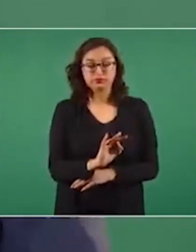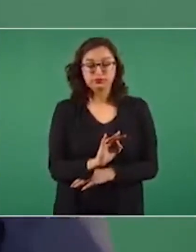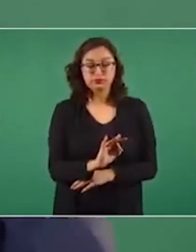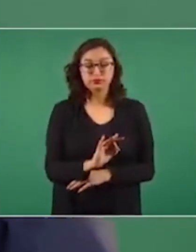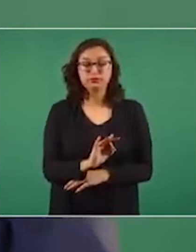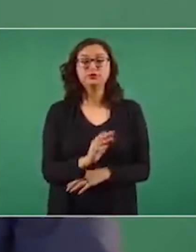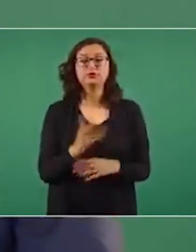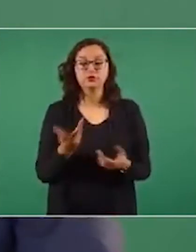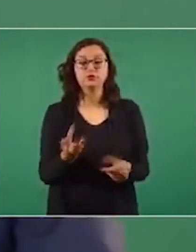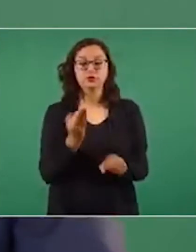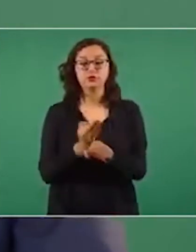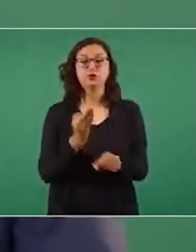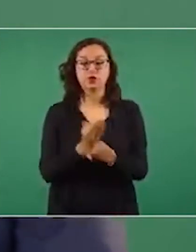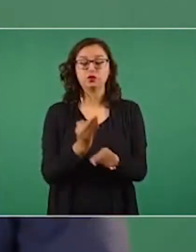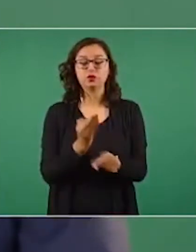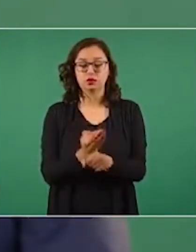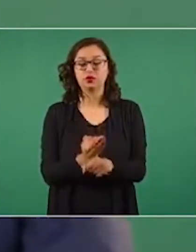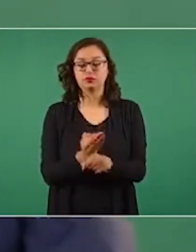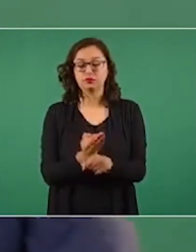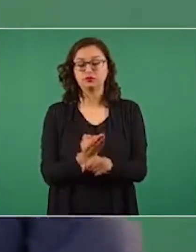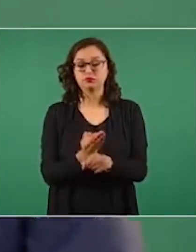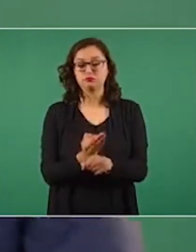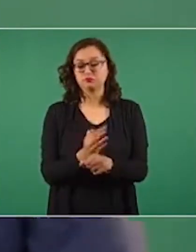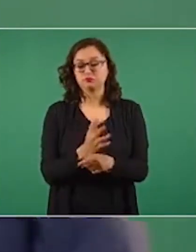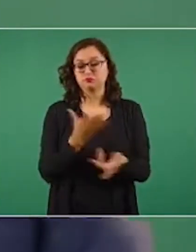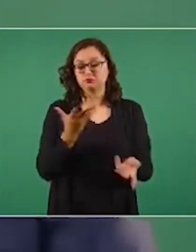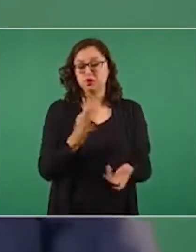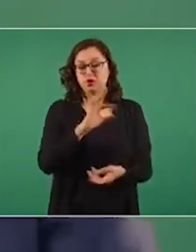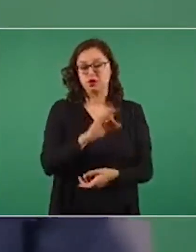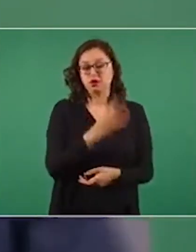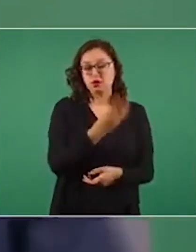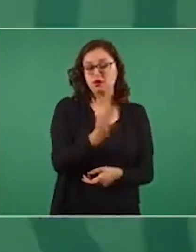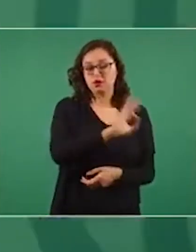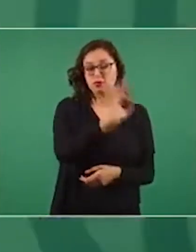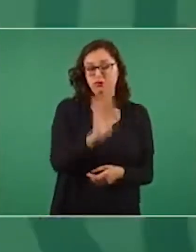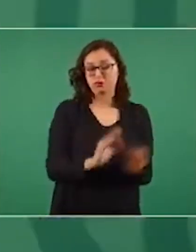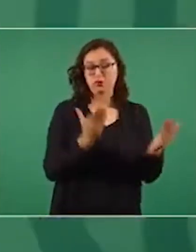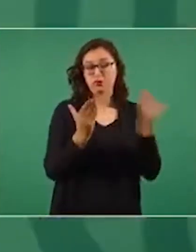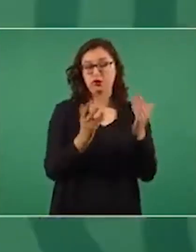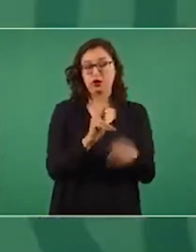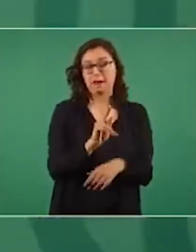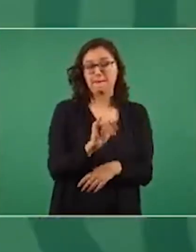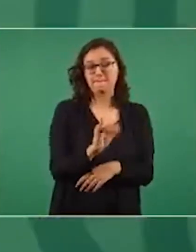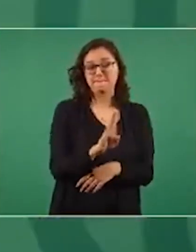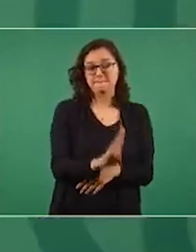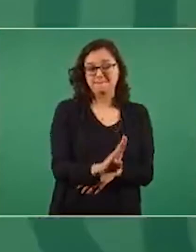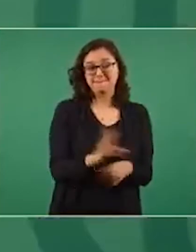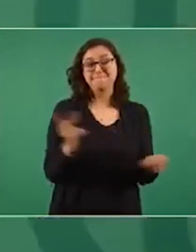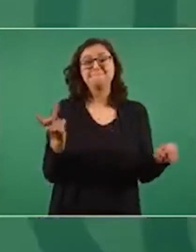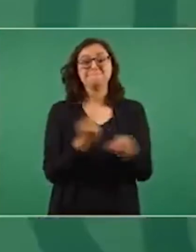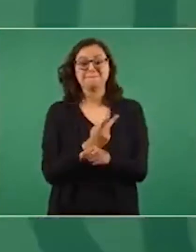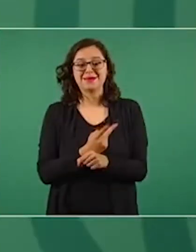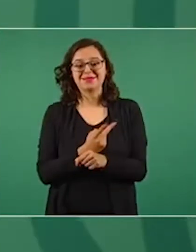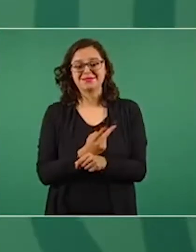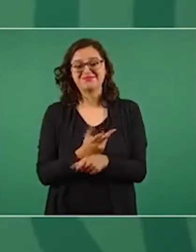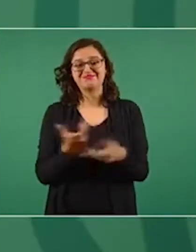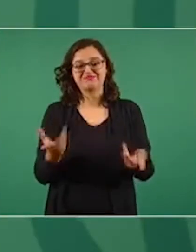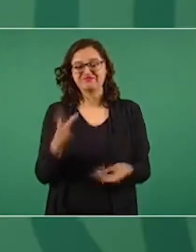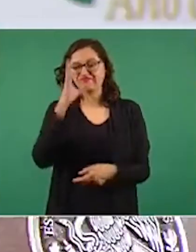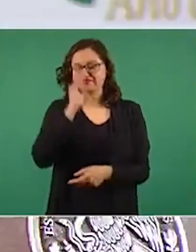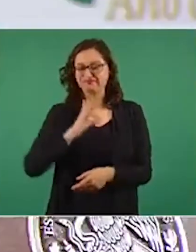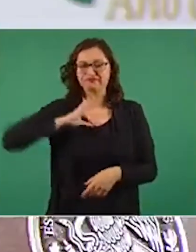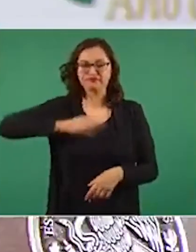asista a nuestra economía y con la caída del pib con la crisis